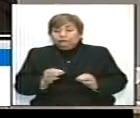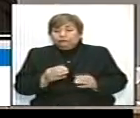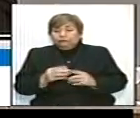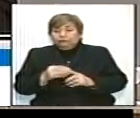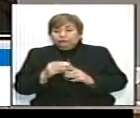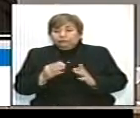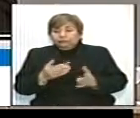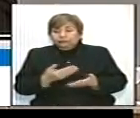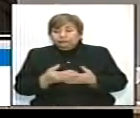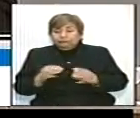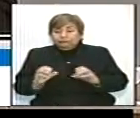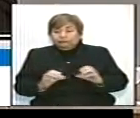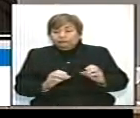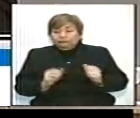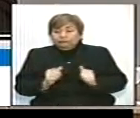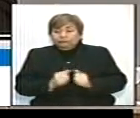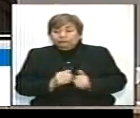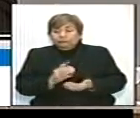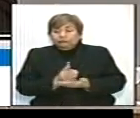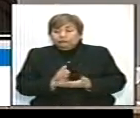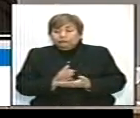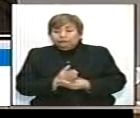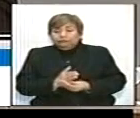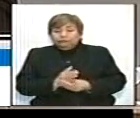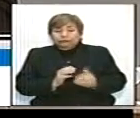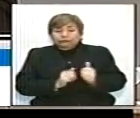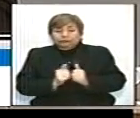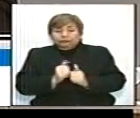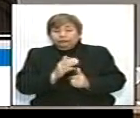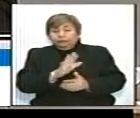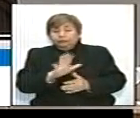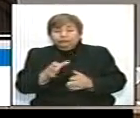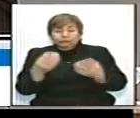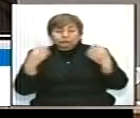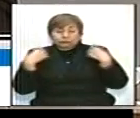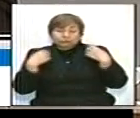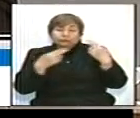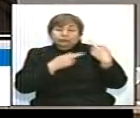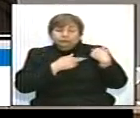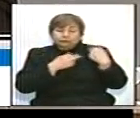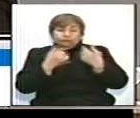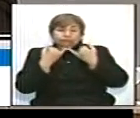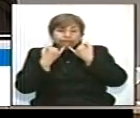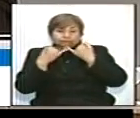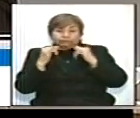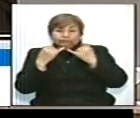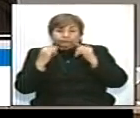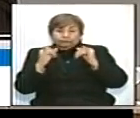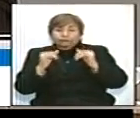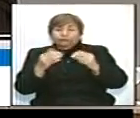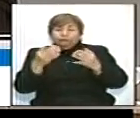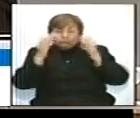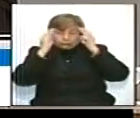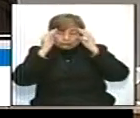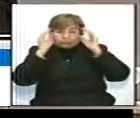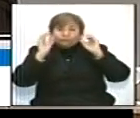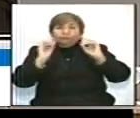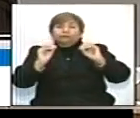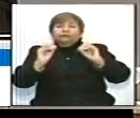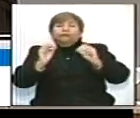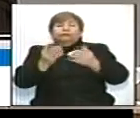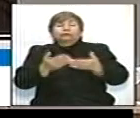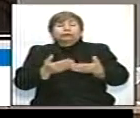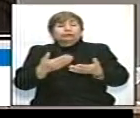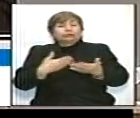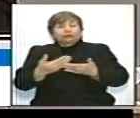especialistas, actores, para que en el marco de su competencia nos presente su información y aporte. Y nosotros desde